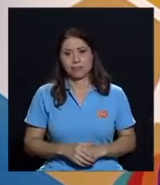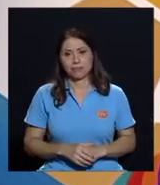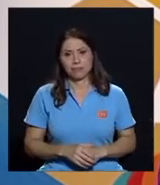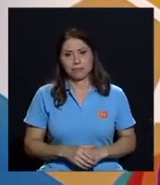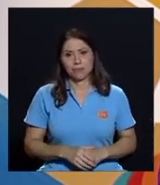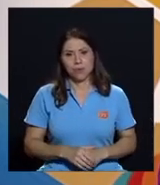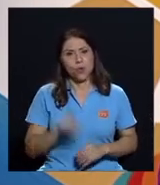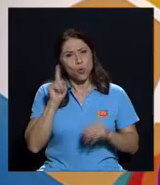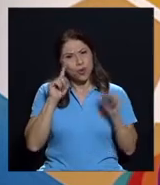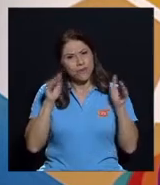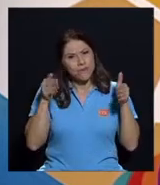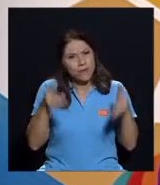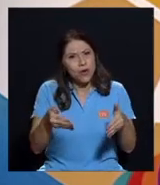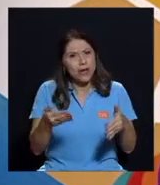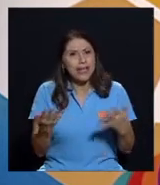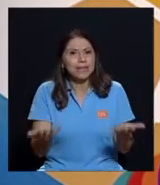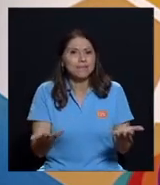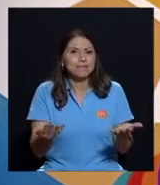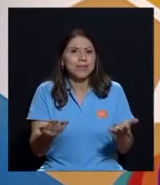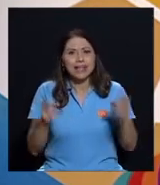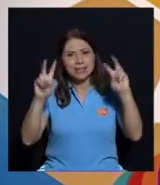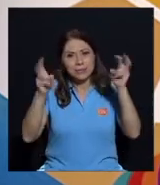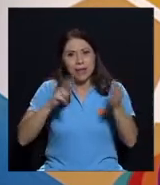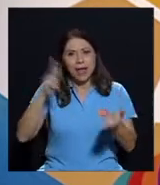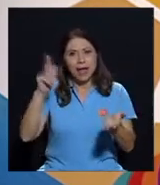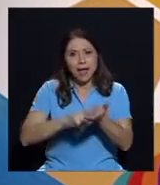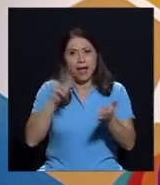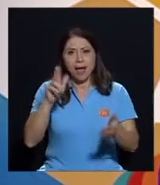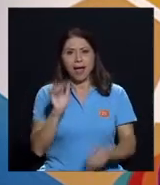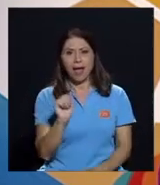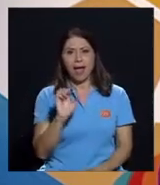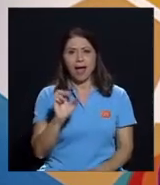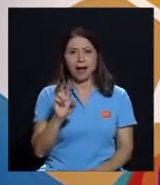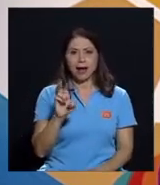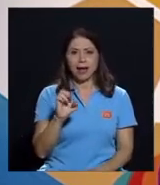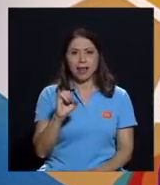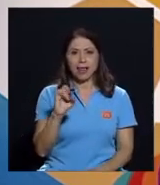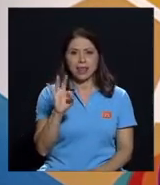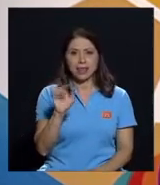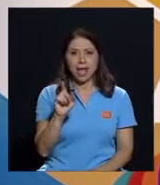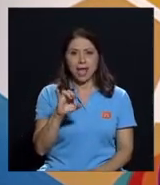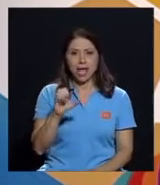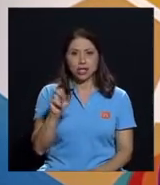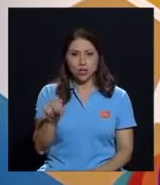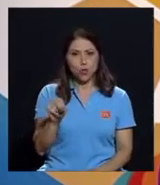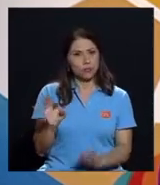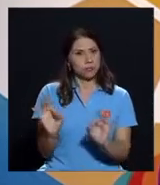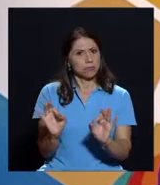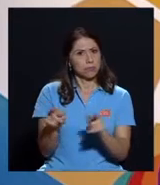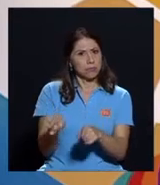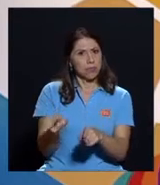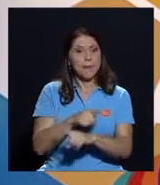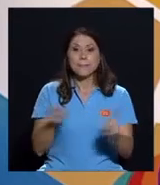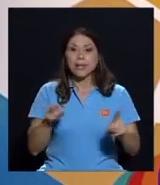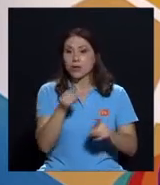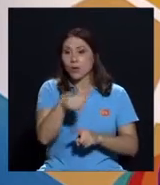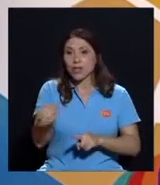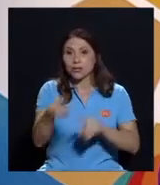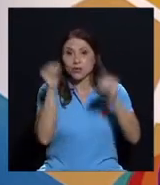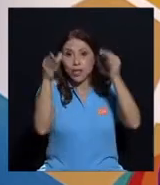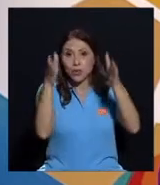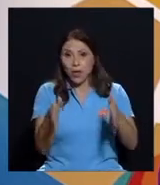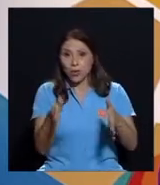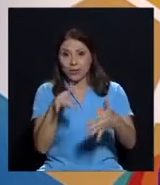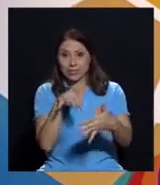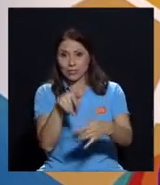un enfoque a veces es el tema de la acreditación que me parece bien pero lo que nos debe preocupar es que esos educadores que se forman ahí sean